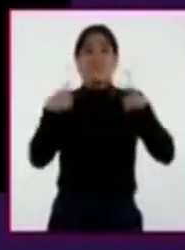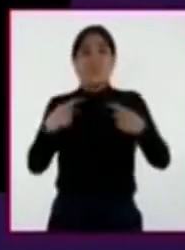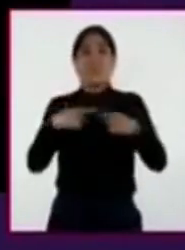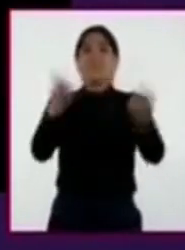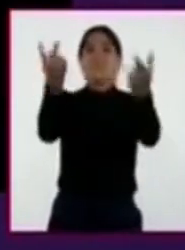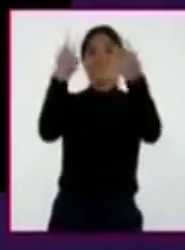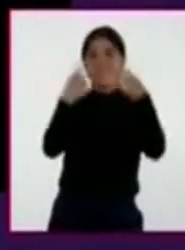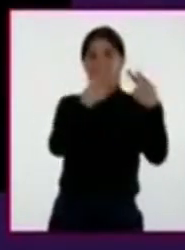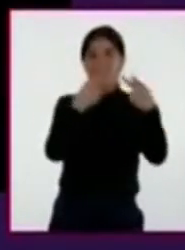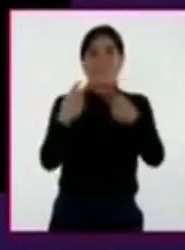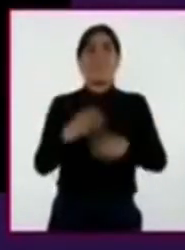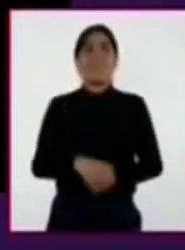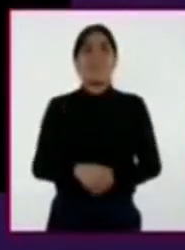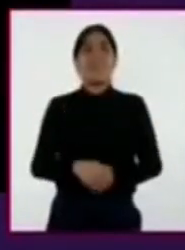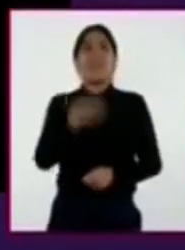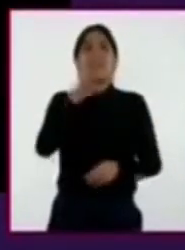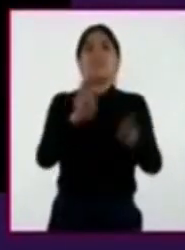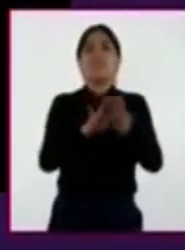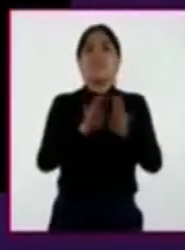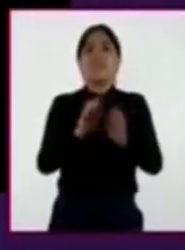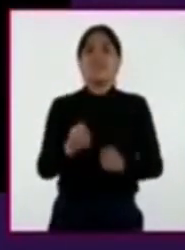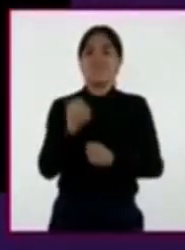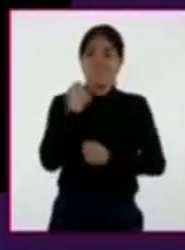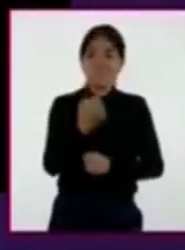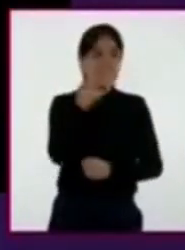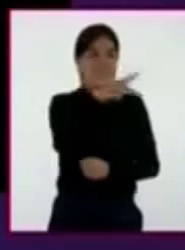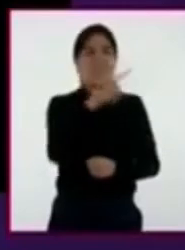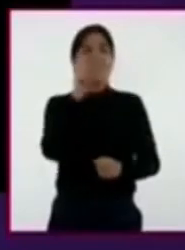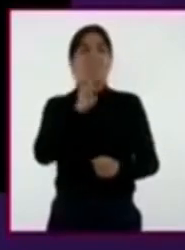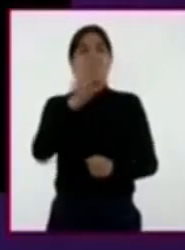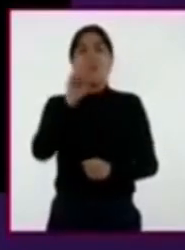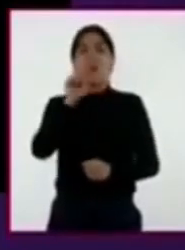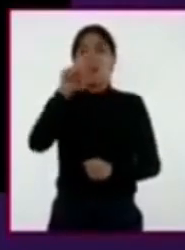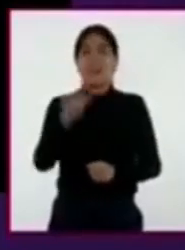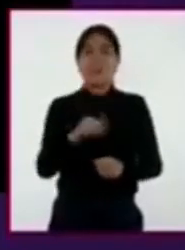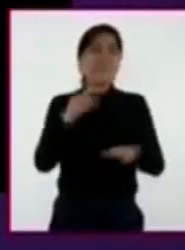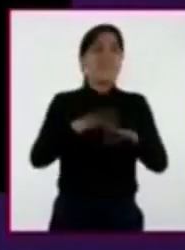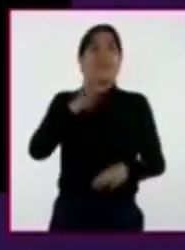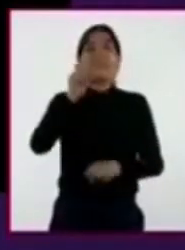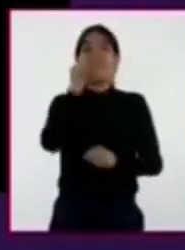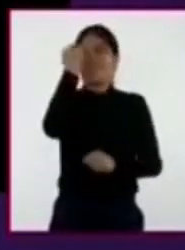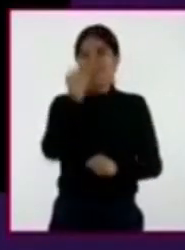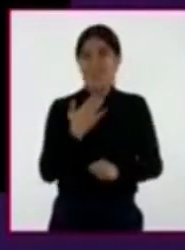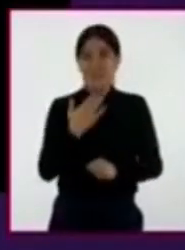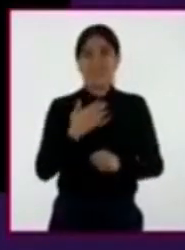ella, ¿no? Entonces ese es el poder absoluto de Pola, el poder de la imagen, ¿no?